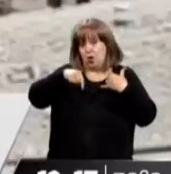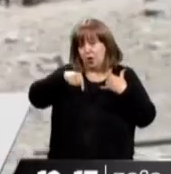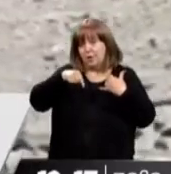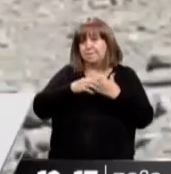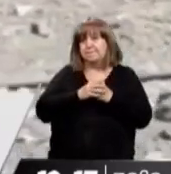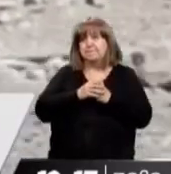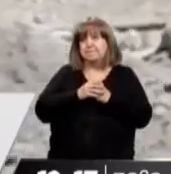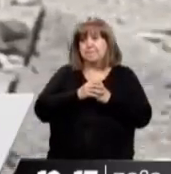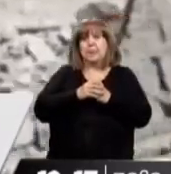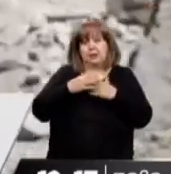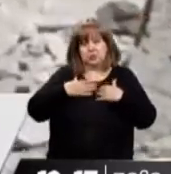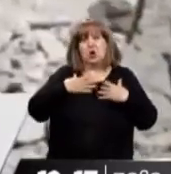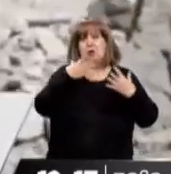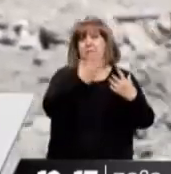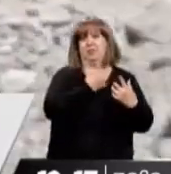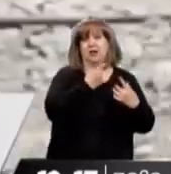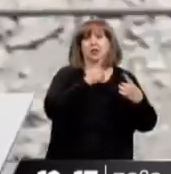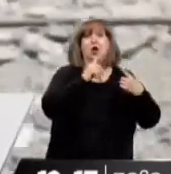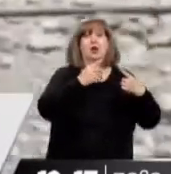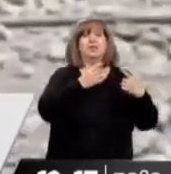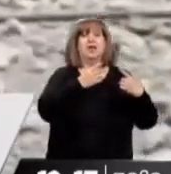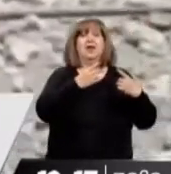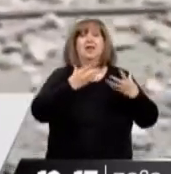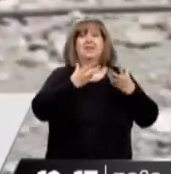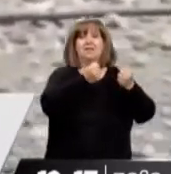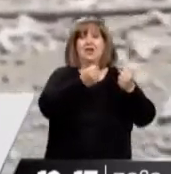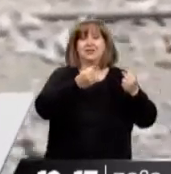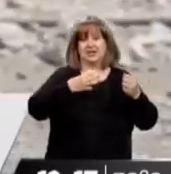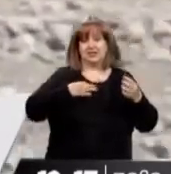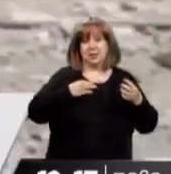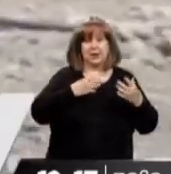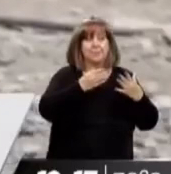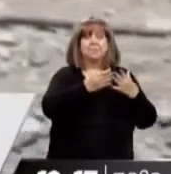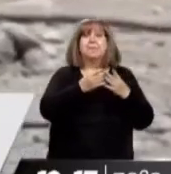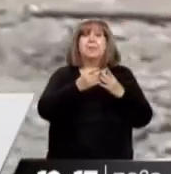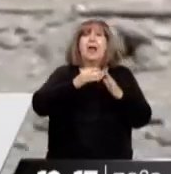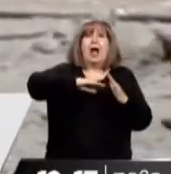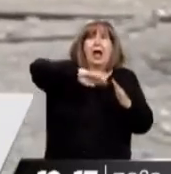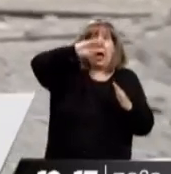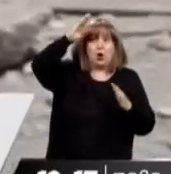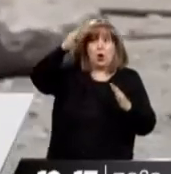lo estamos hablando con el director de Defensa Civil, está tan inestable Aconcagua, por ejemplo,